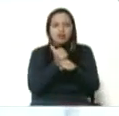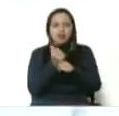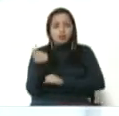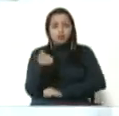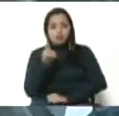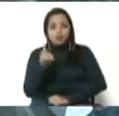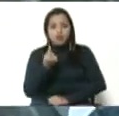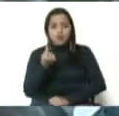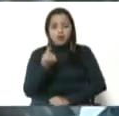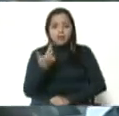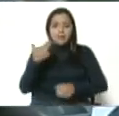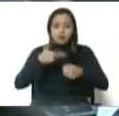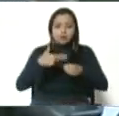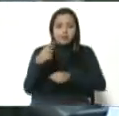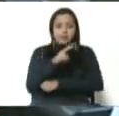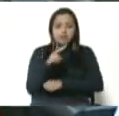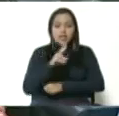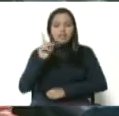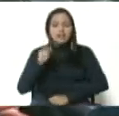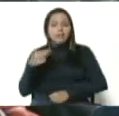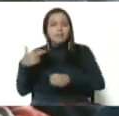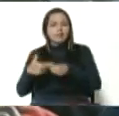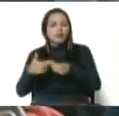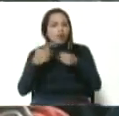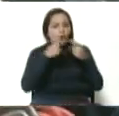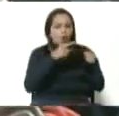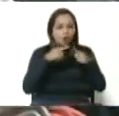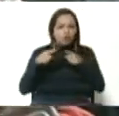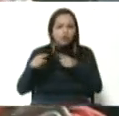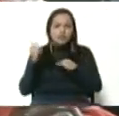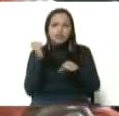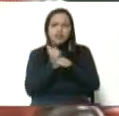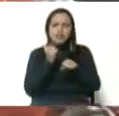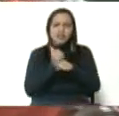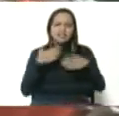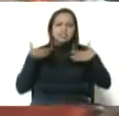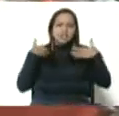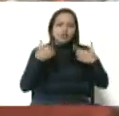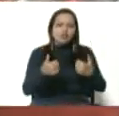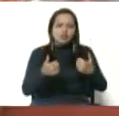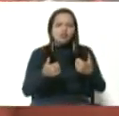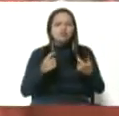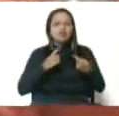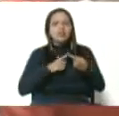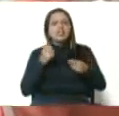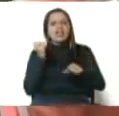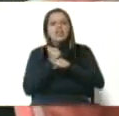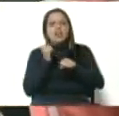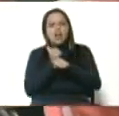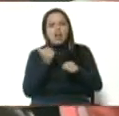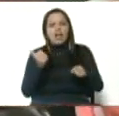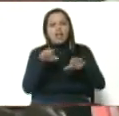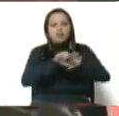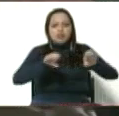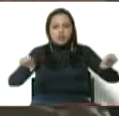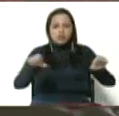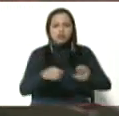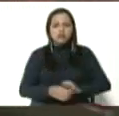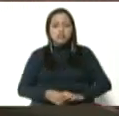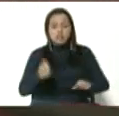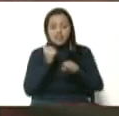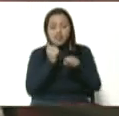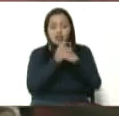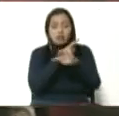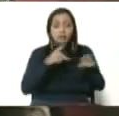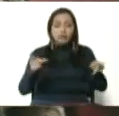desde Pequivén, sino la clase obrera petrolera, la clase obrera del sector salud, la clase obrera del sector educación, nuestros empleados